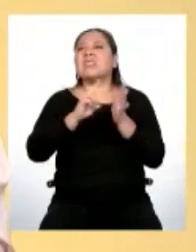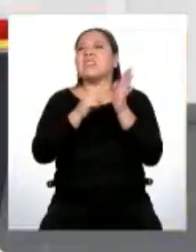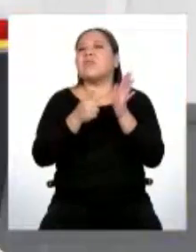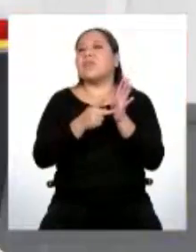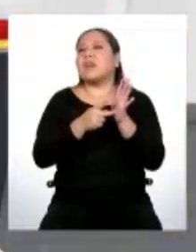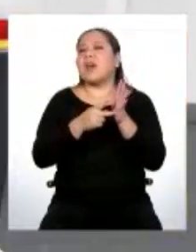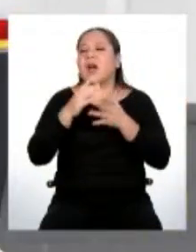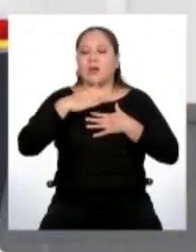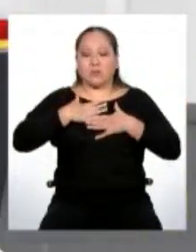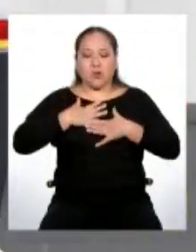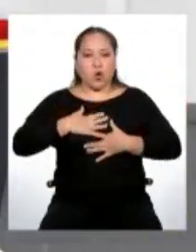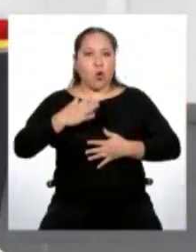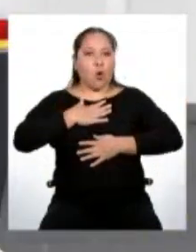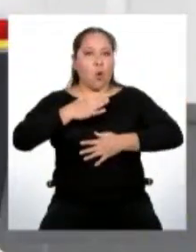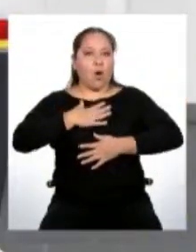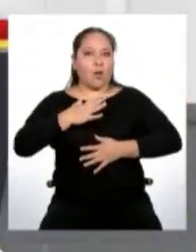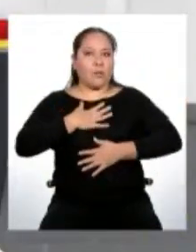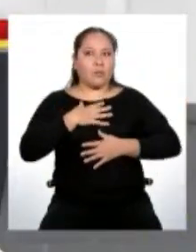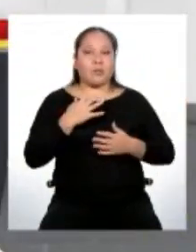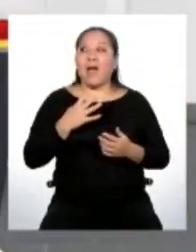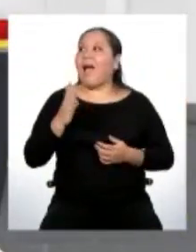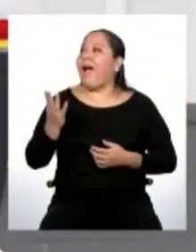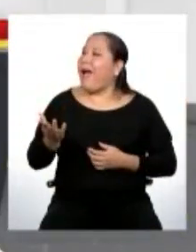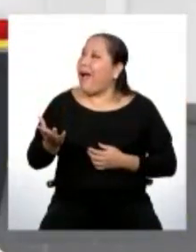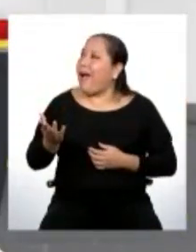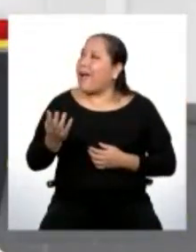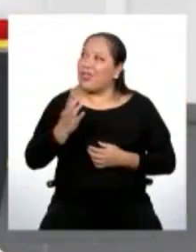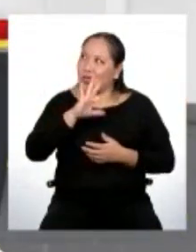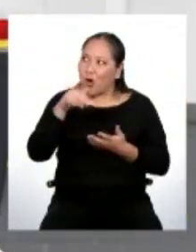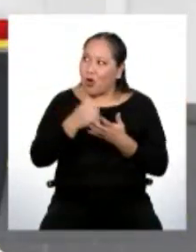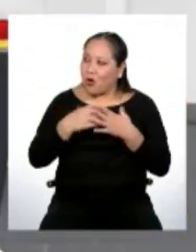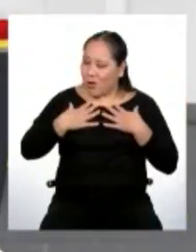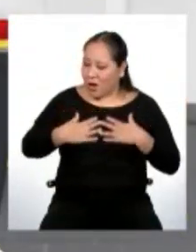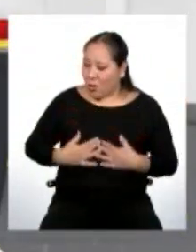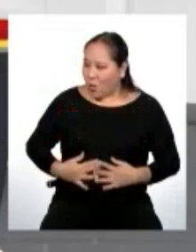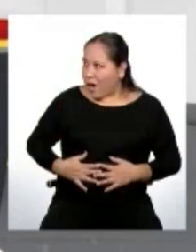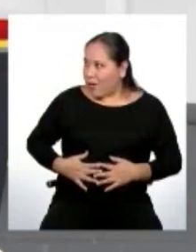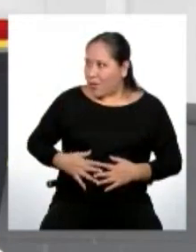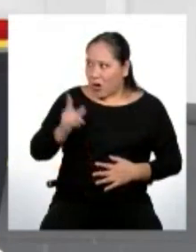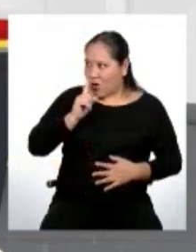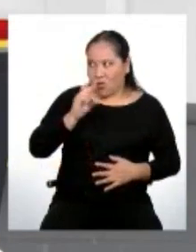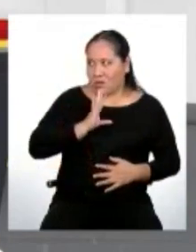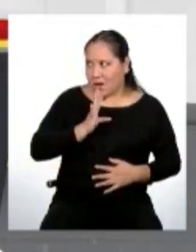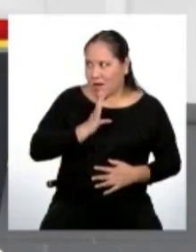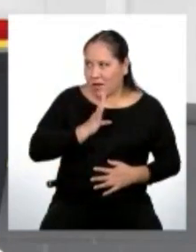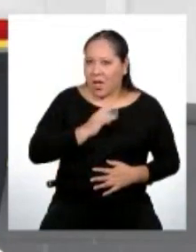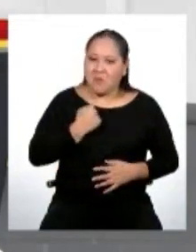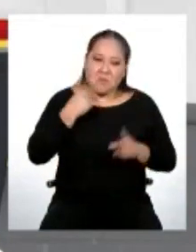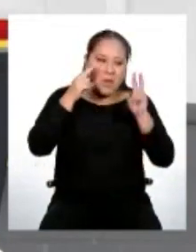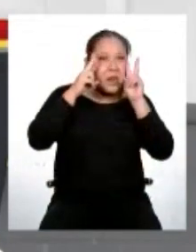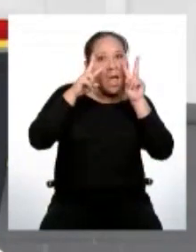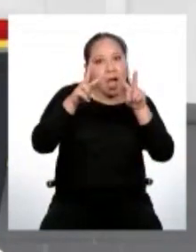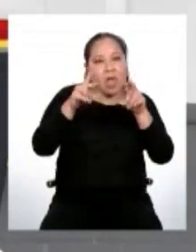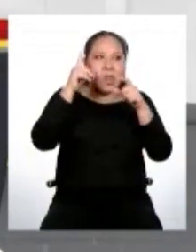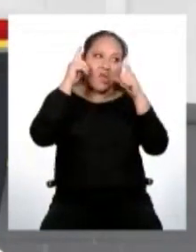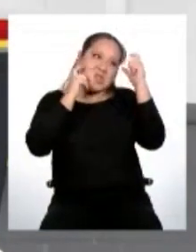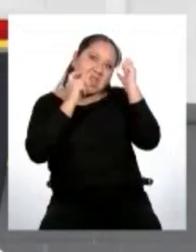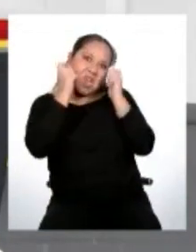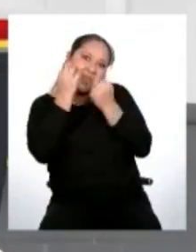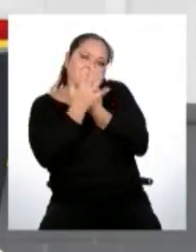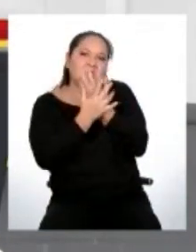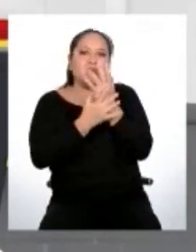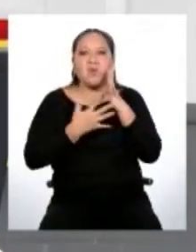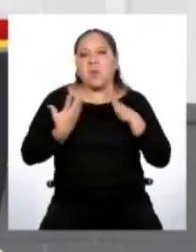corporales. Es decir, todo lo que hace el cuerpo que no sea hablar. Miradas, gestos, señas,